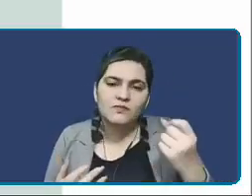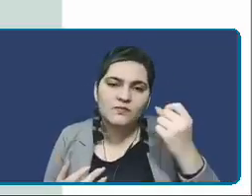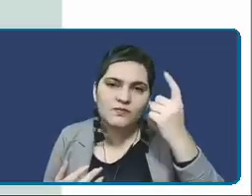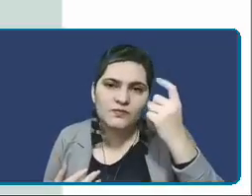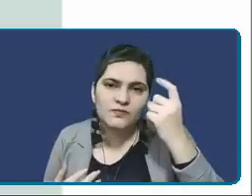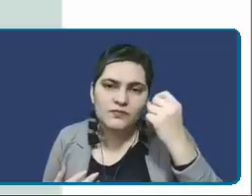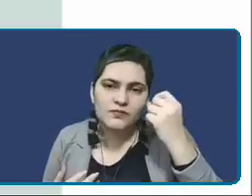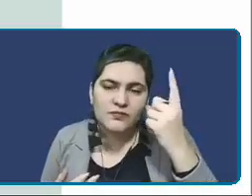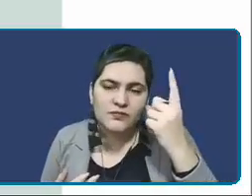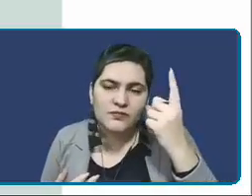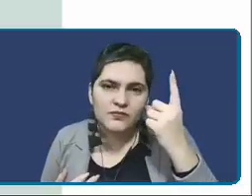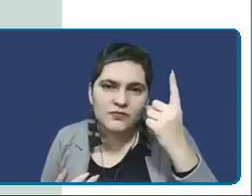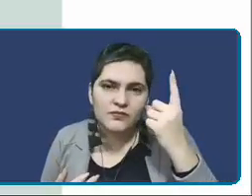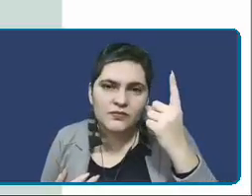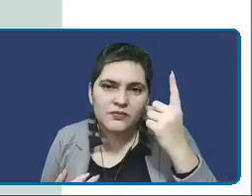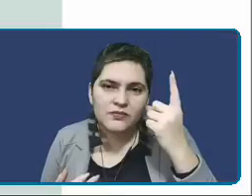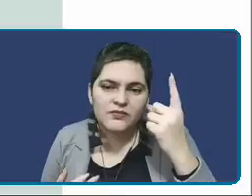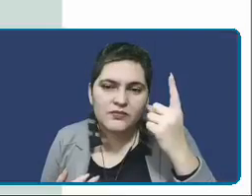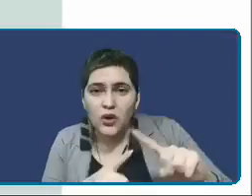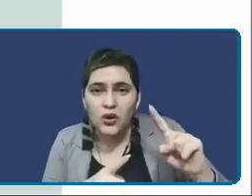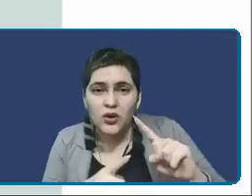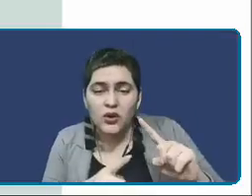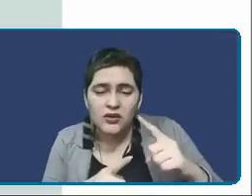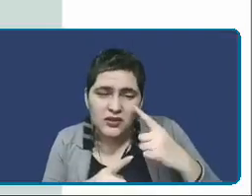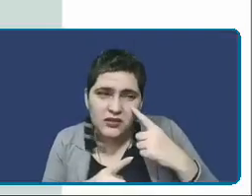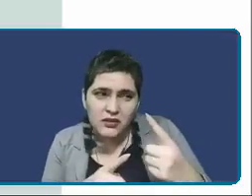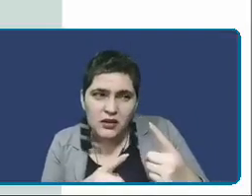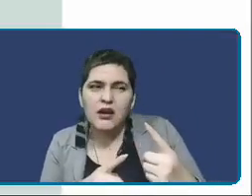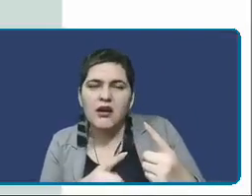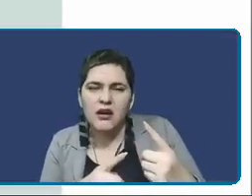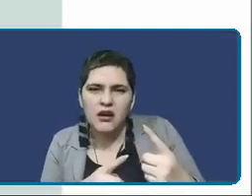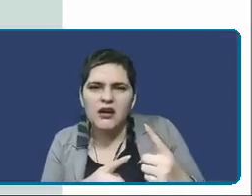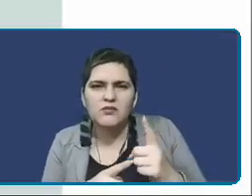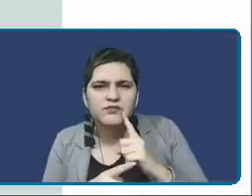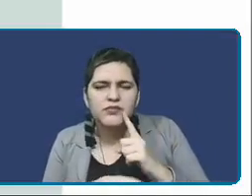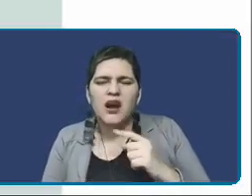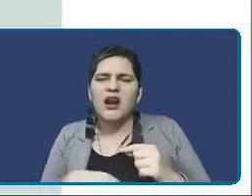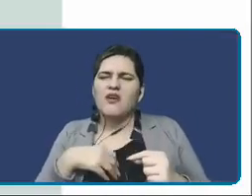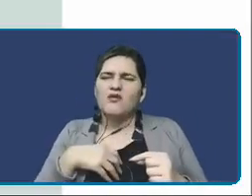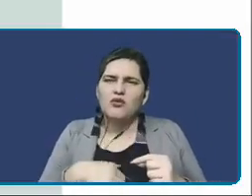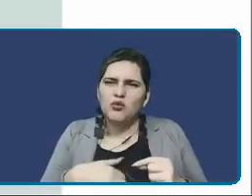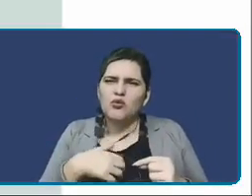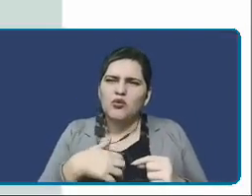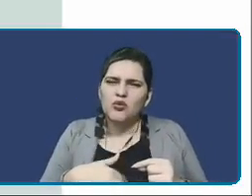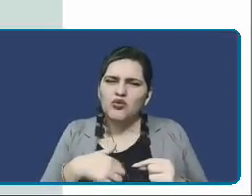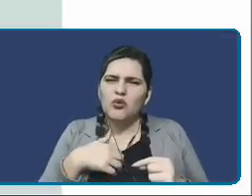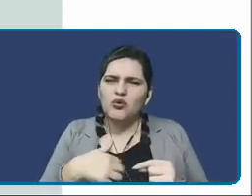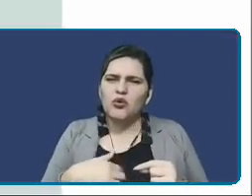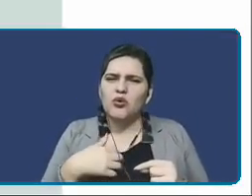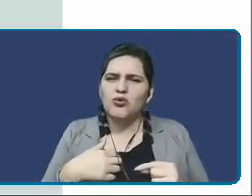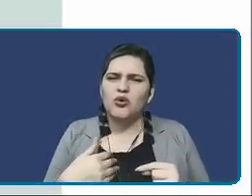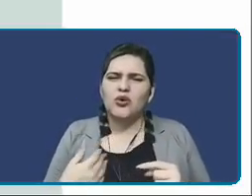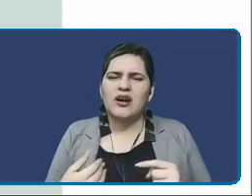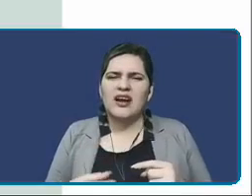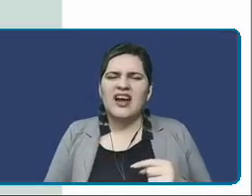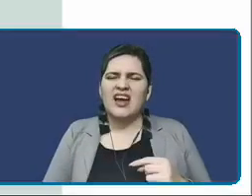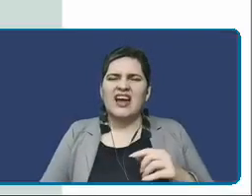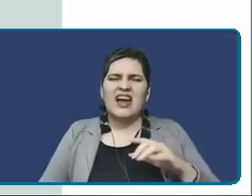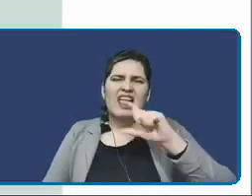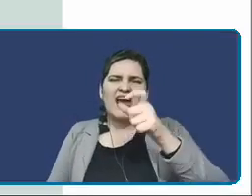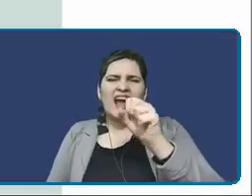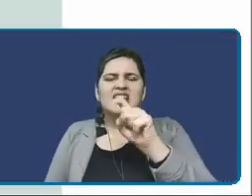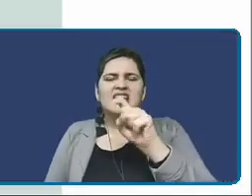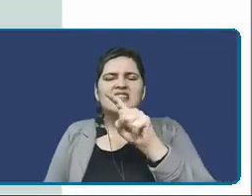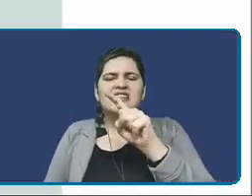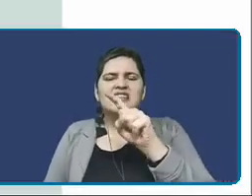otras condiciones como patológicas que yo estaba diciendo, cuando hay reflujo, cuando hay gastritis, estas manifestaciones